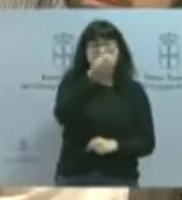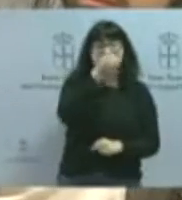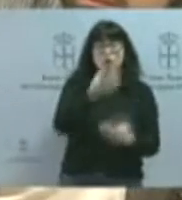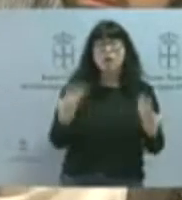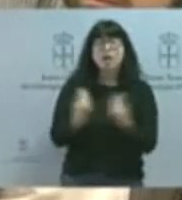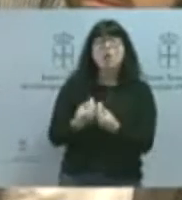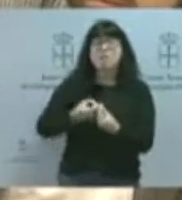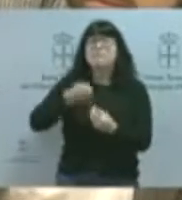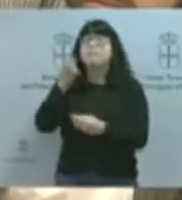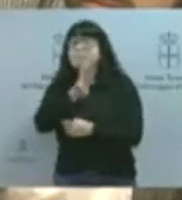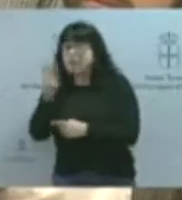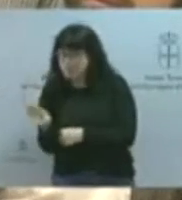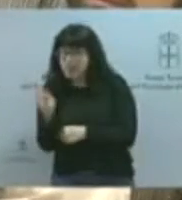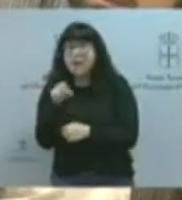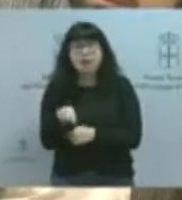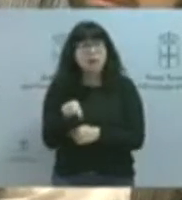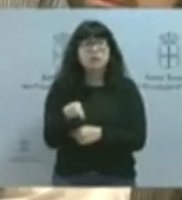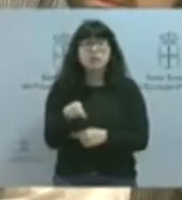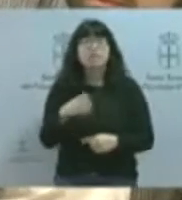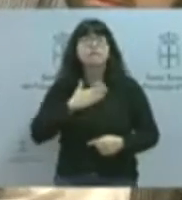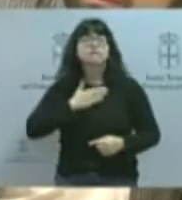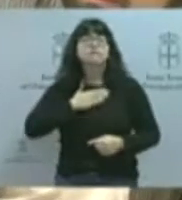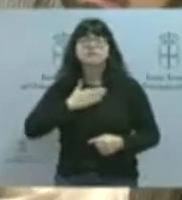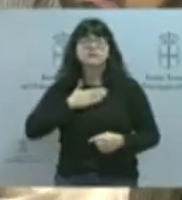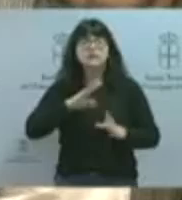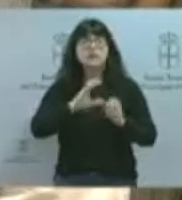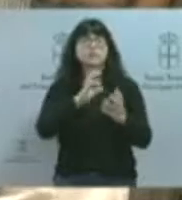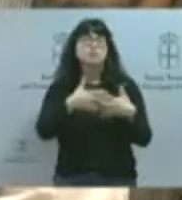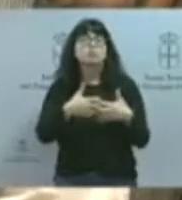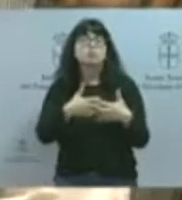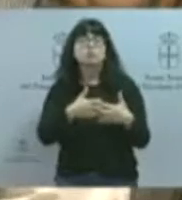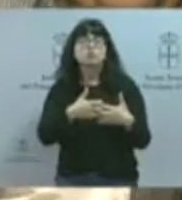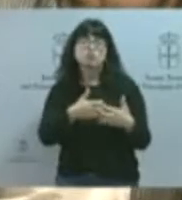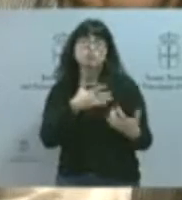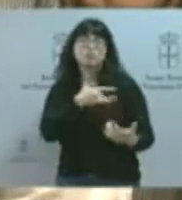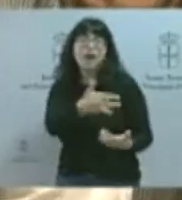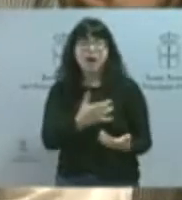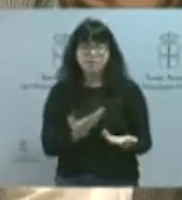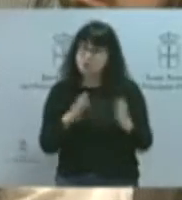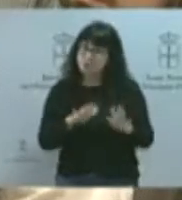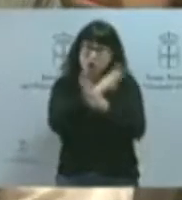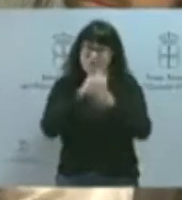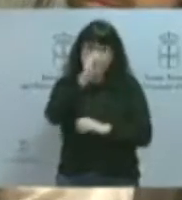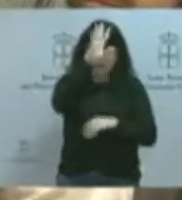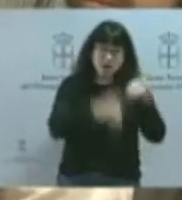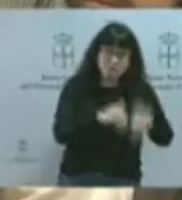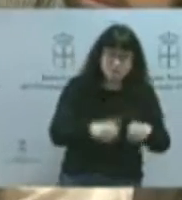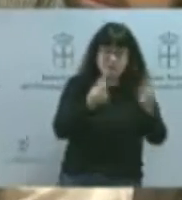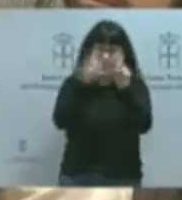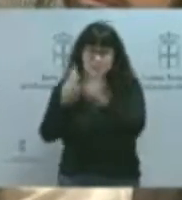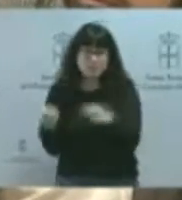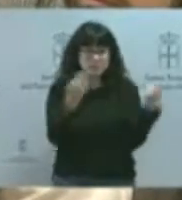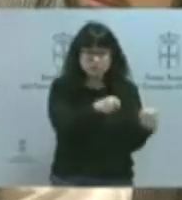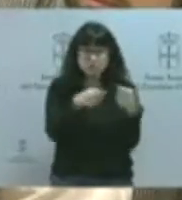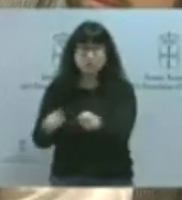industria asturiana, han recortado inversiones, cerrado empresas y minas, firmado EREs y reprimido el sindicalismo, que no se resignaba, que no